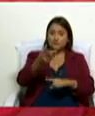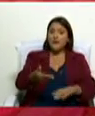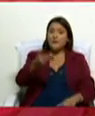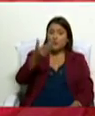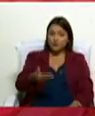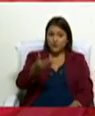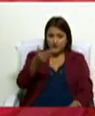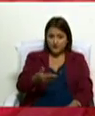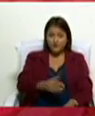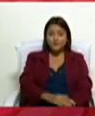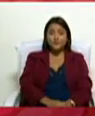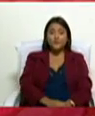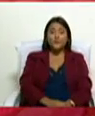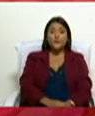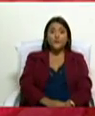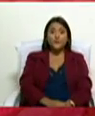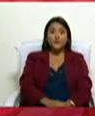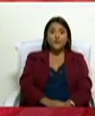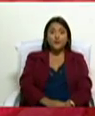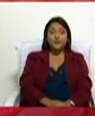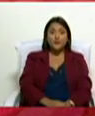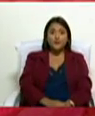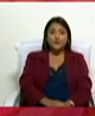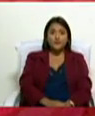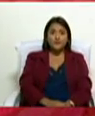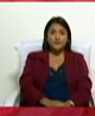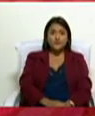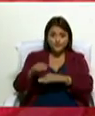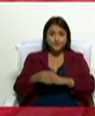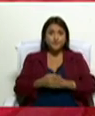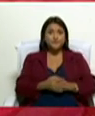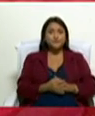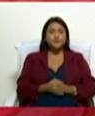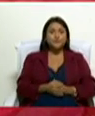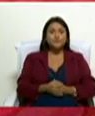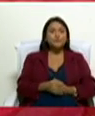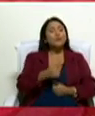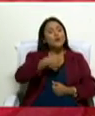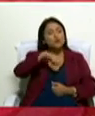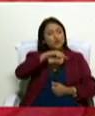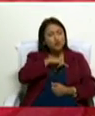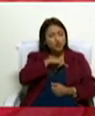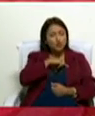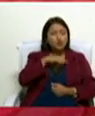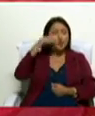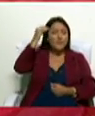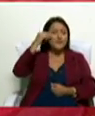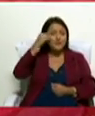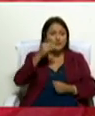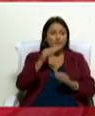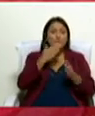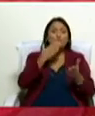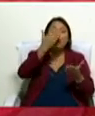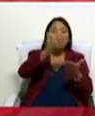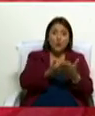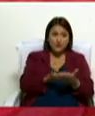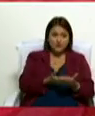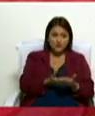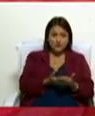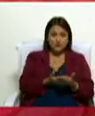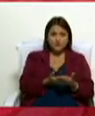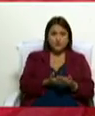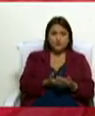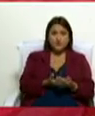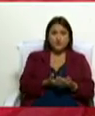primordial que tiene que visualizarse de ese encuentro y allí nosotros consideramos al